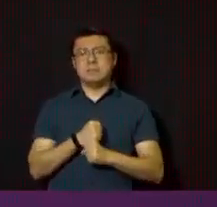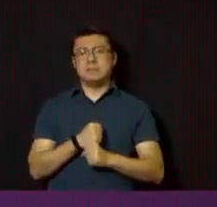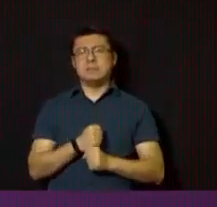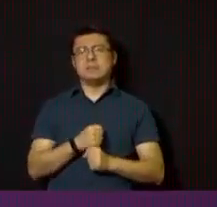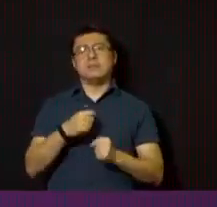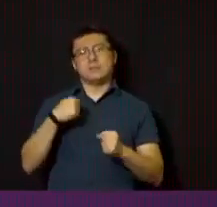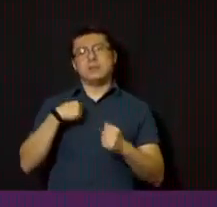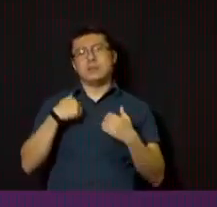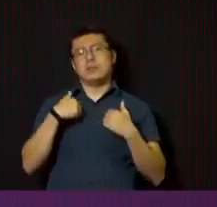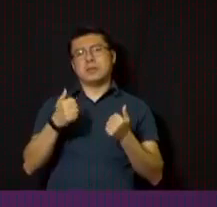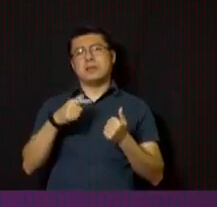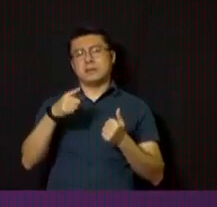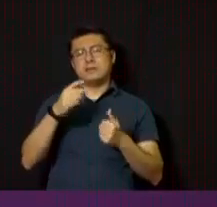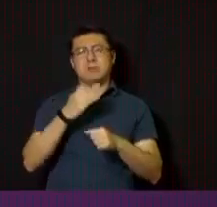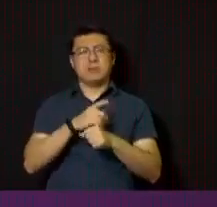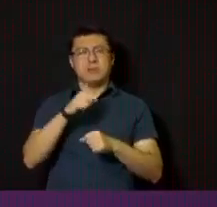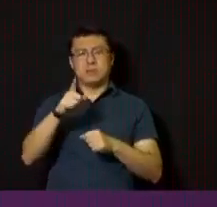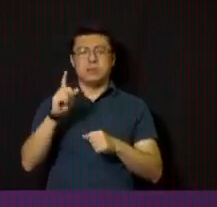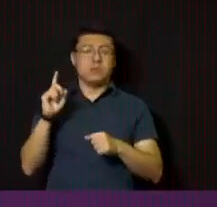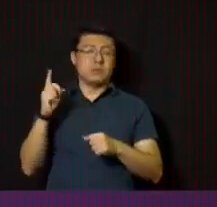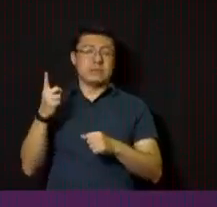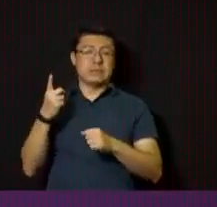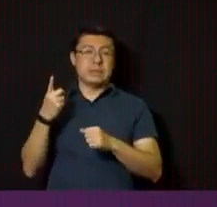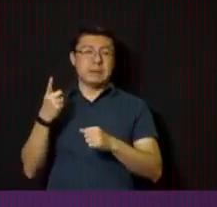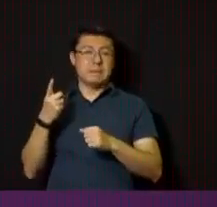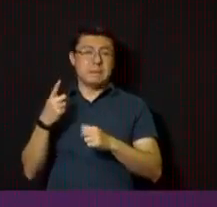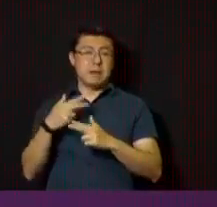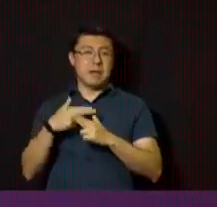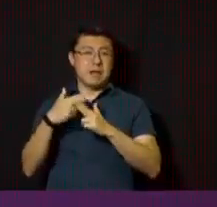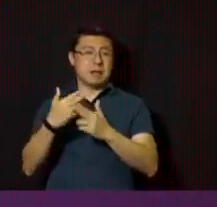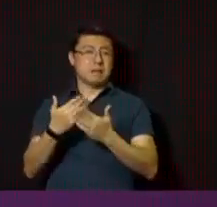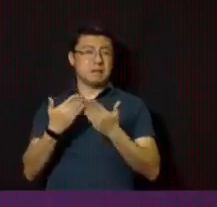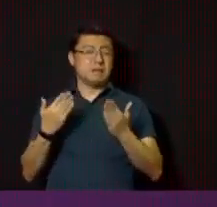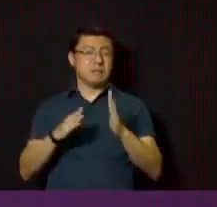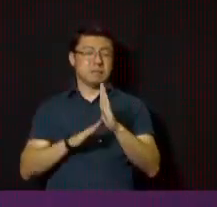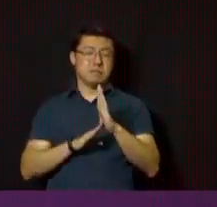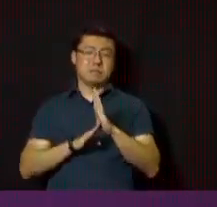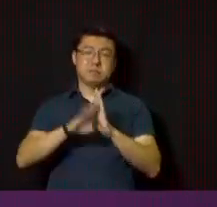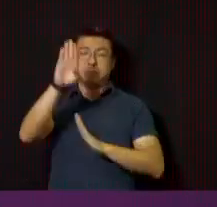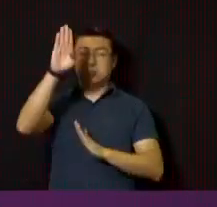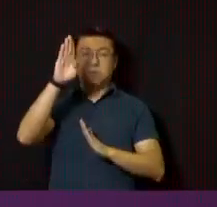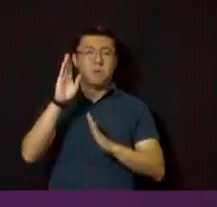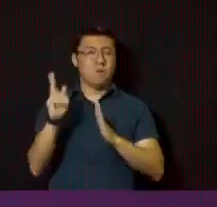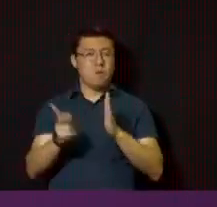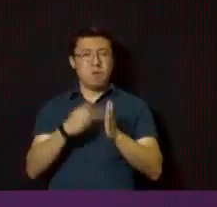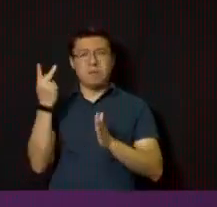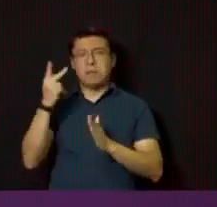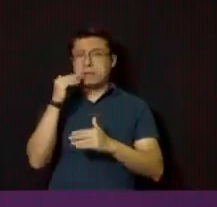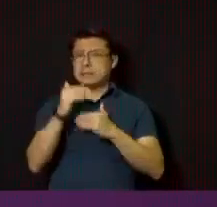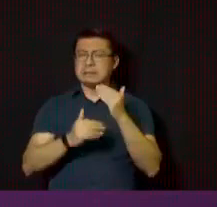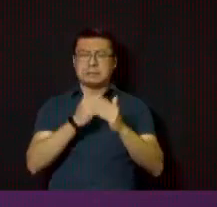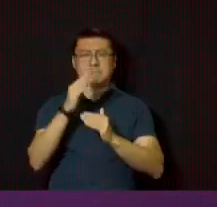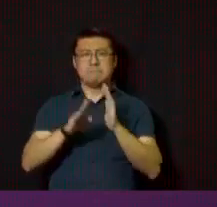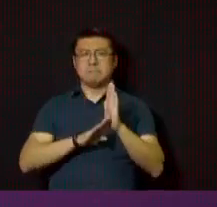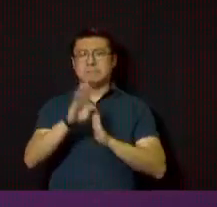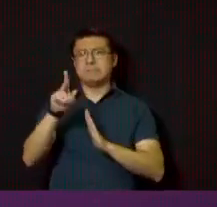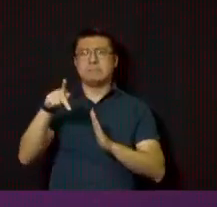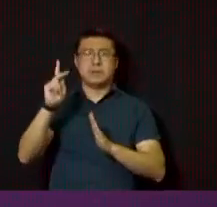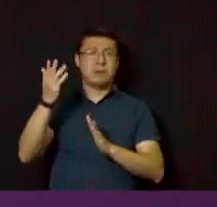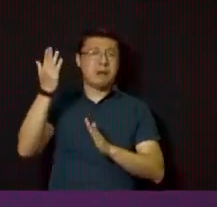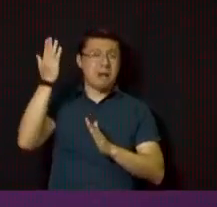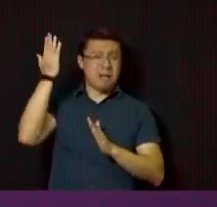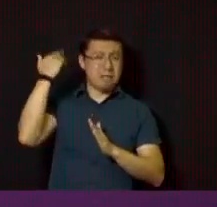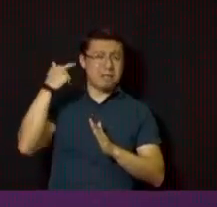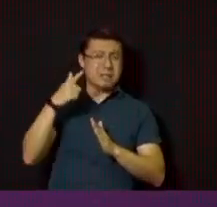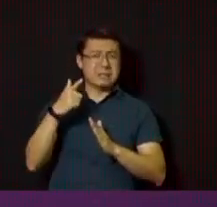ya mucho crecimiento de diciembre para acá, has crecido otra vez impresionante, pero tuviste ahí un momento en donde tuviste que